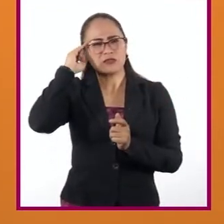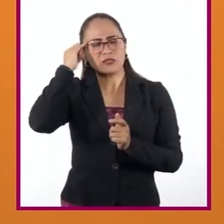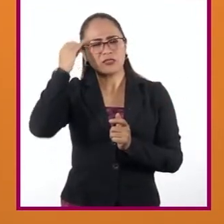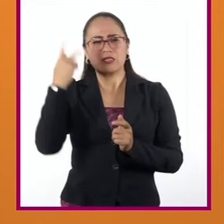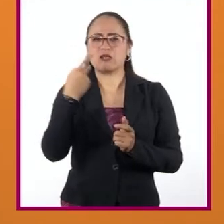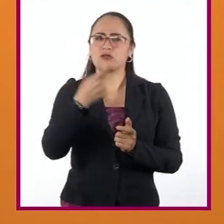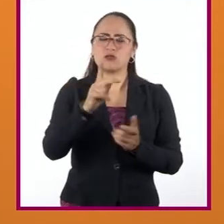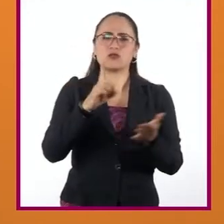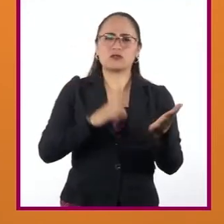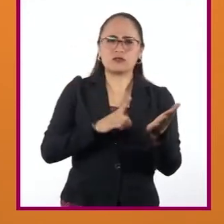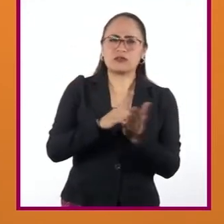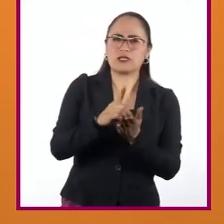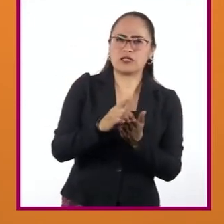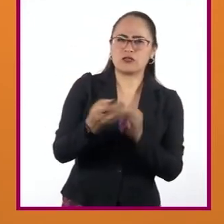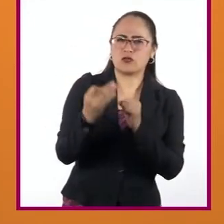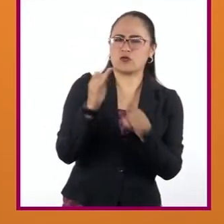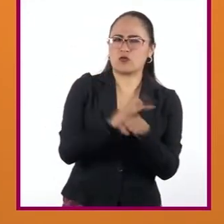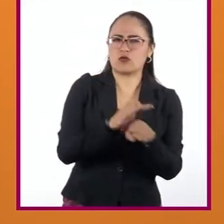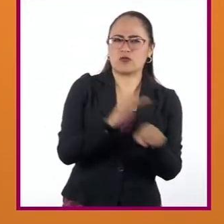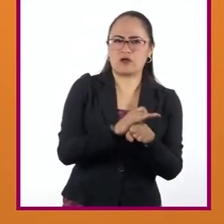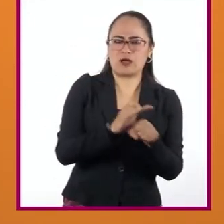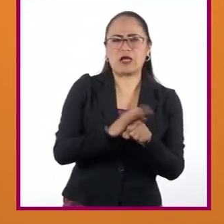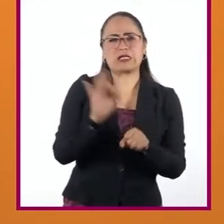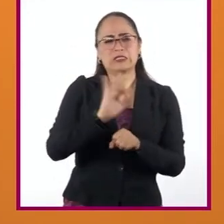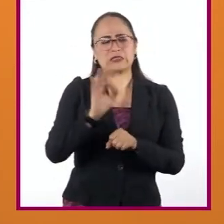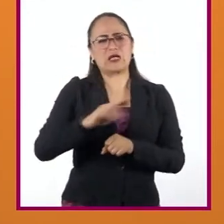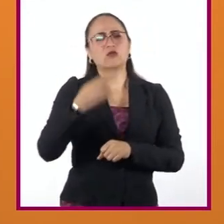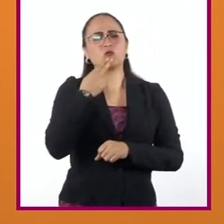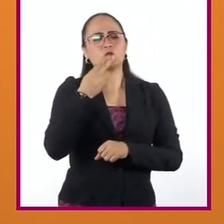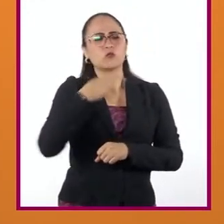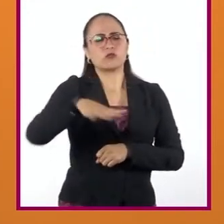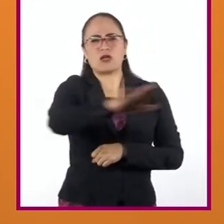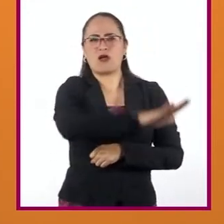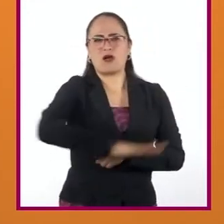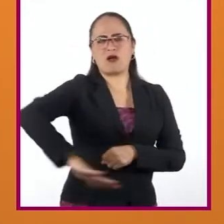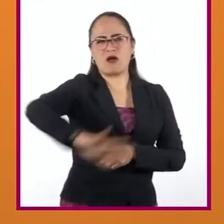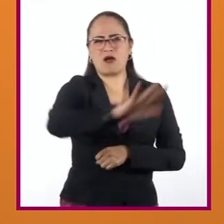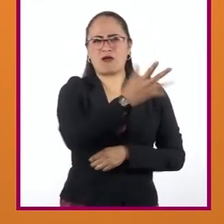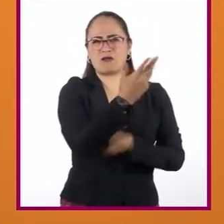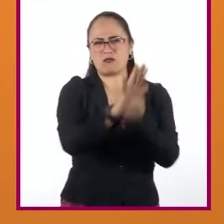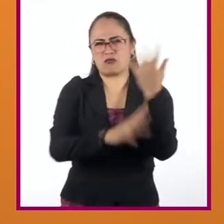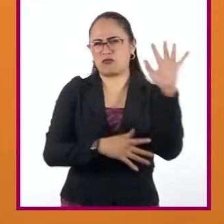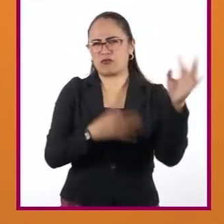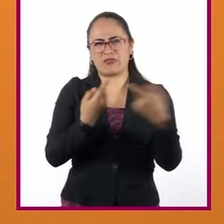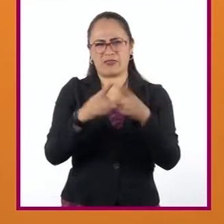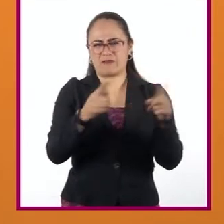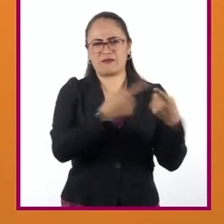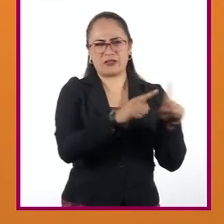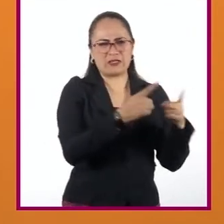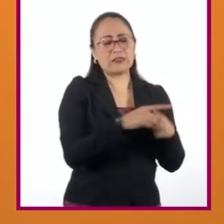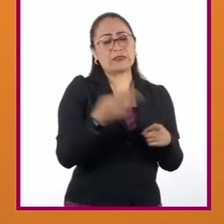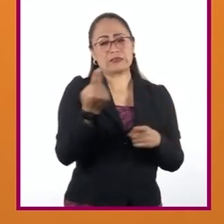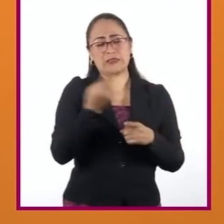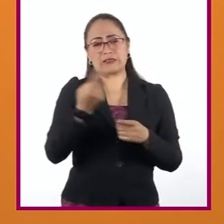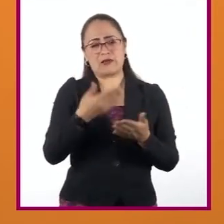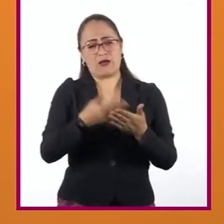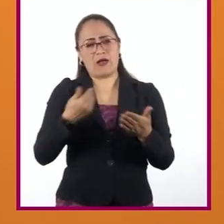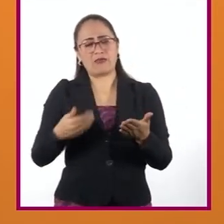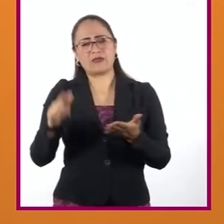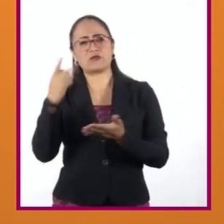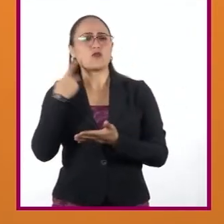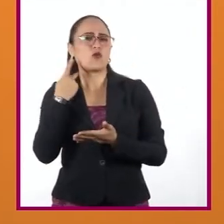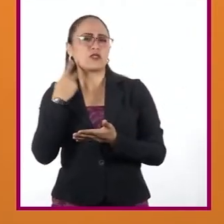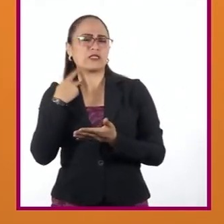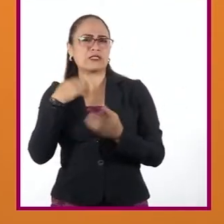ante intentos de aprovechamiento de sus recursos naturales, cuando consideran que se requiere de políticas específicas